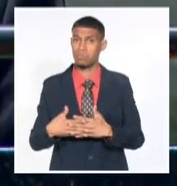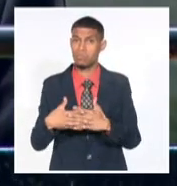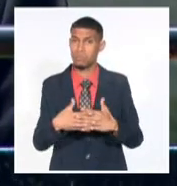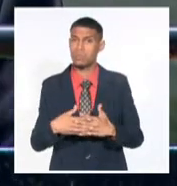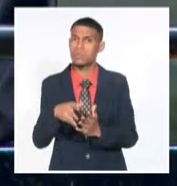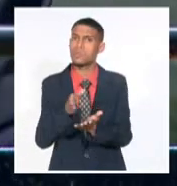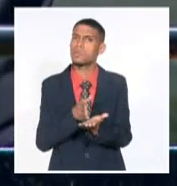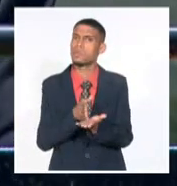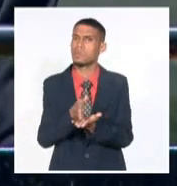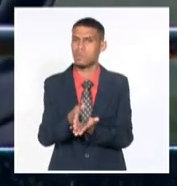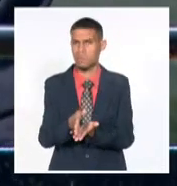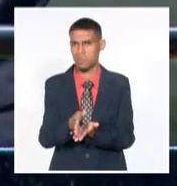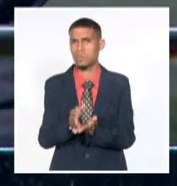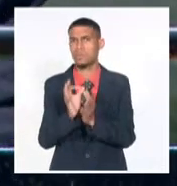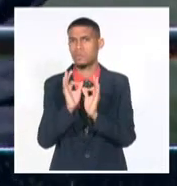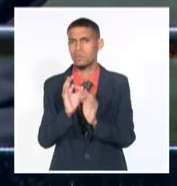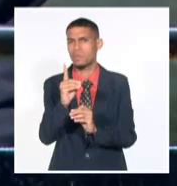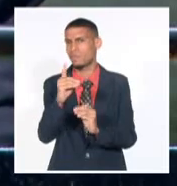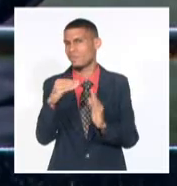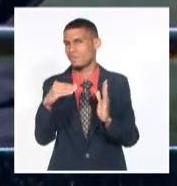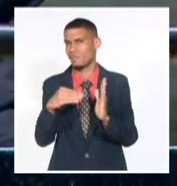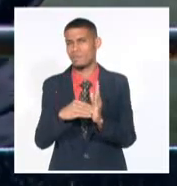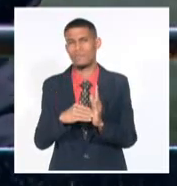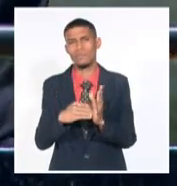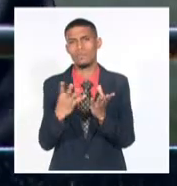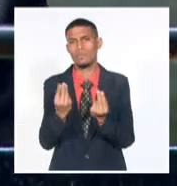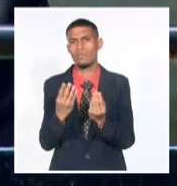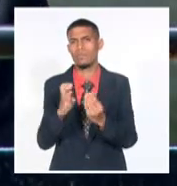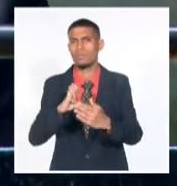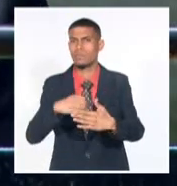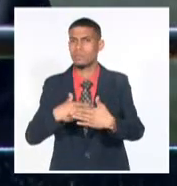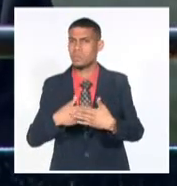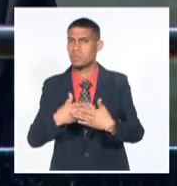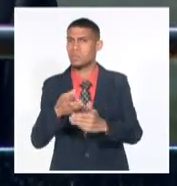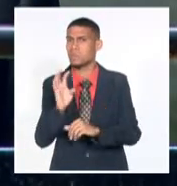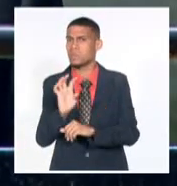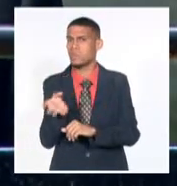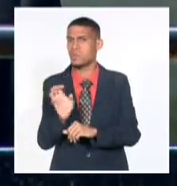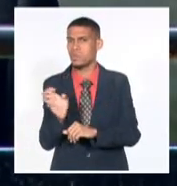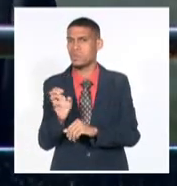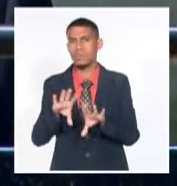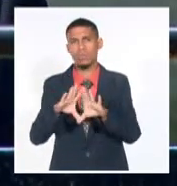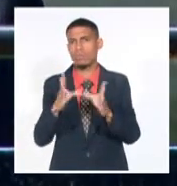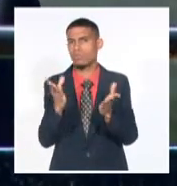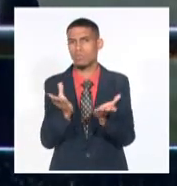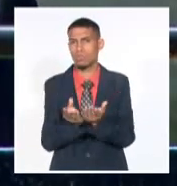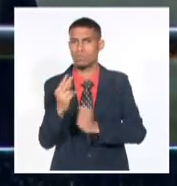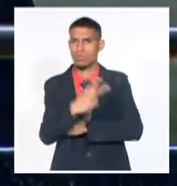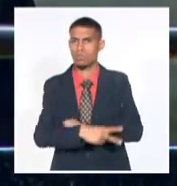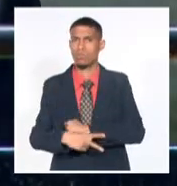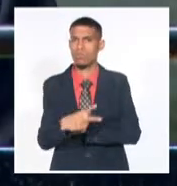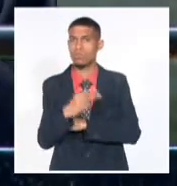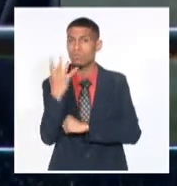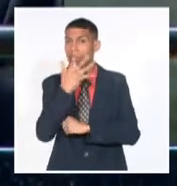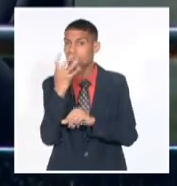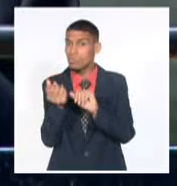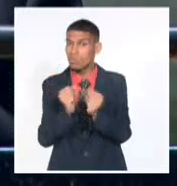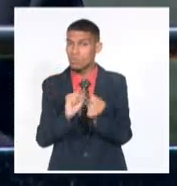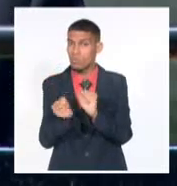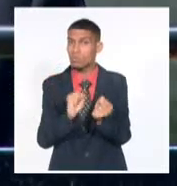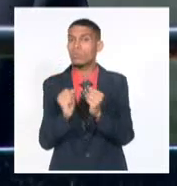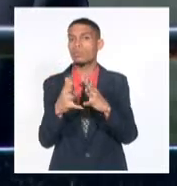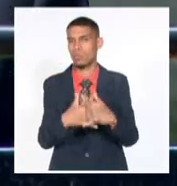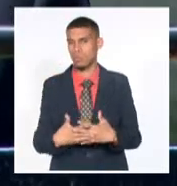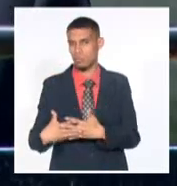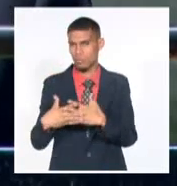extorsionan a cientos de entidades bancarias y financieras en todas partes del mundo y las obligan a